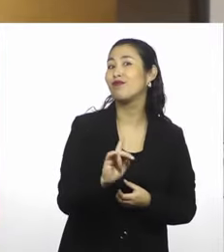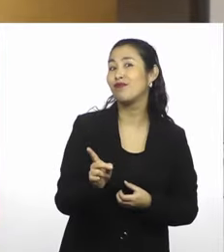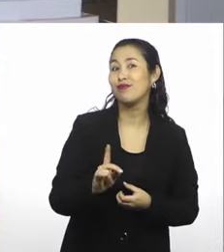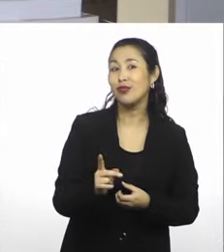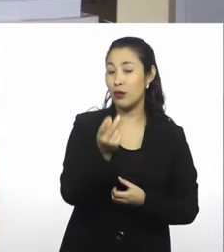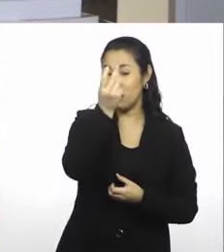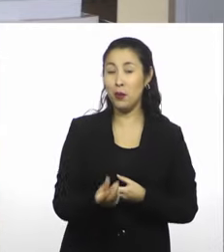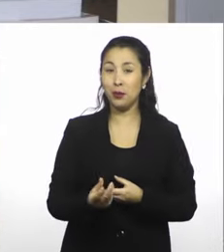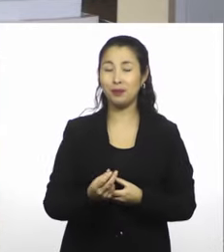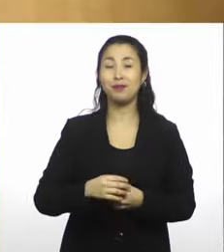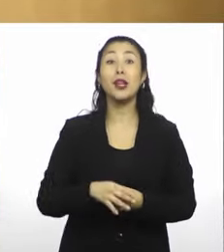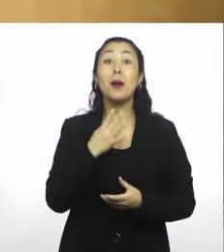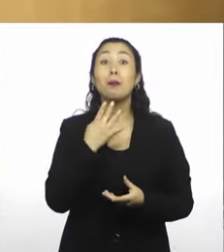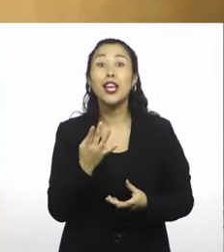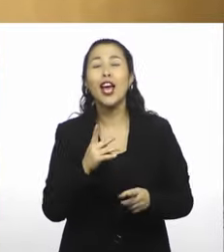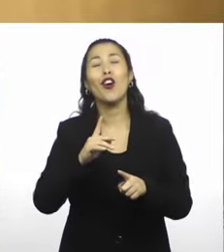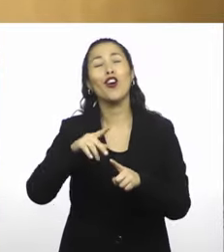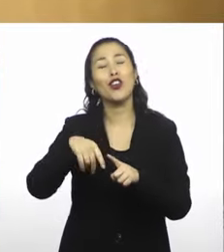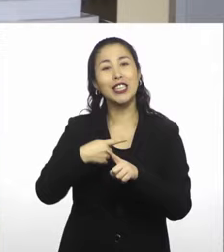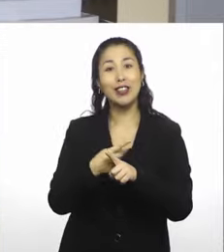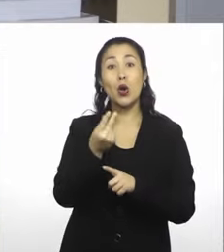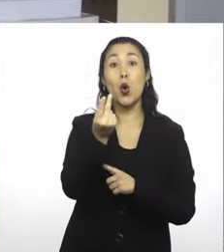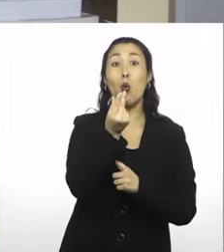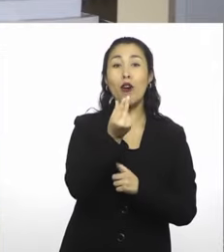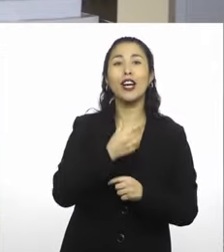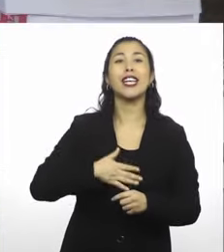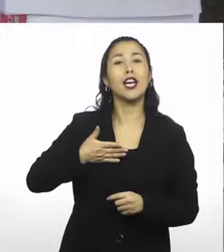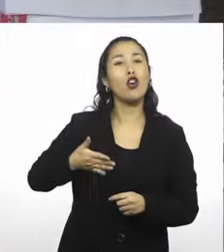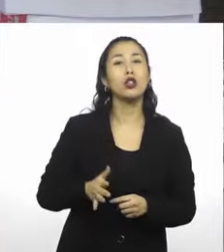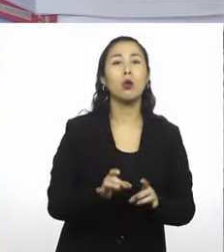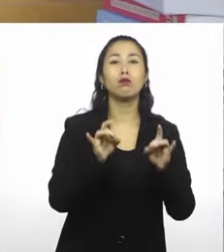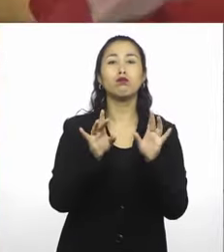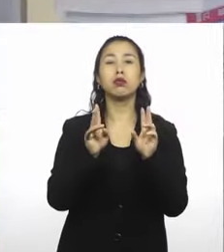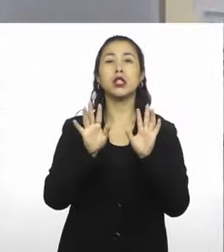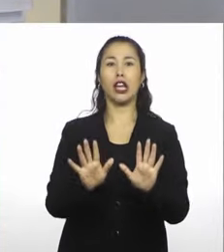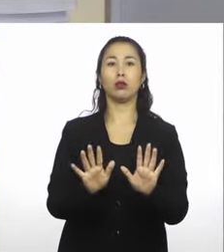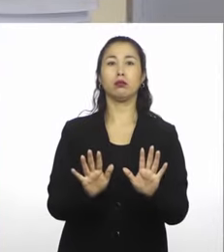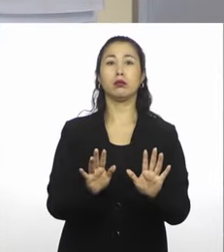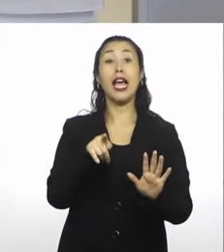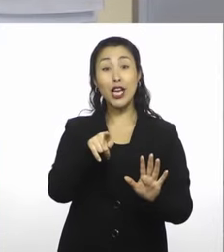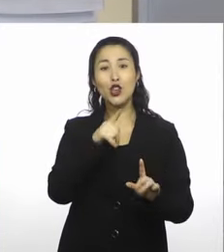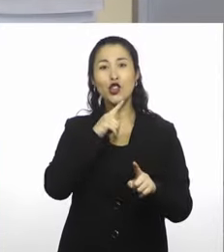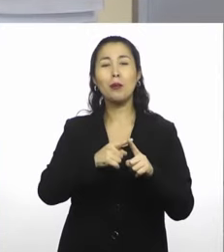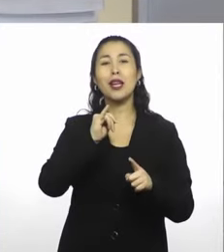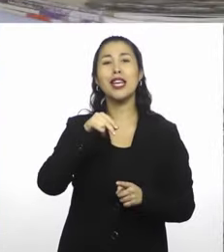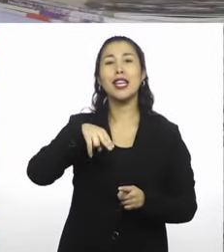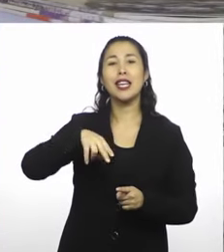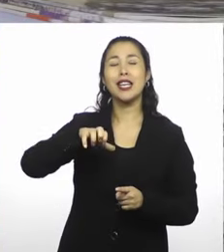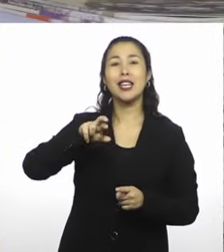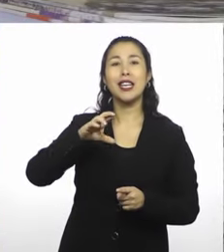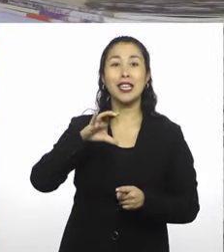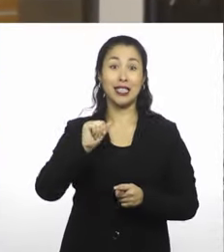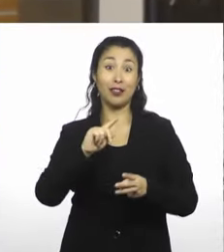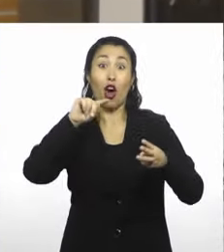cuaderno, porque nuevamente el huevo quiso seguir en el estado en que estaba. Inercia. Vamos a poner a prueba una vez más esta ley